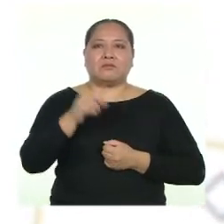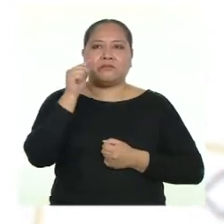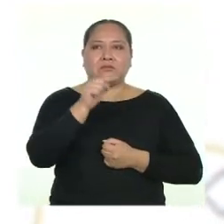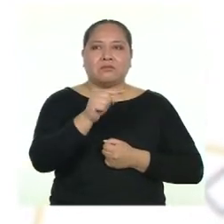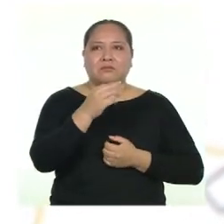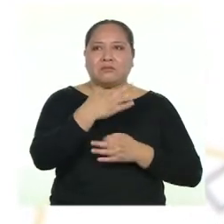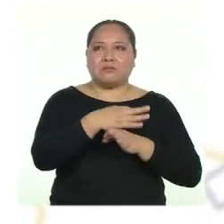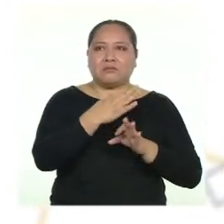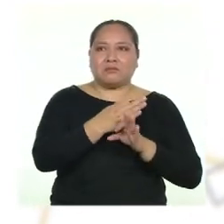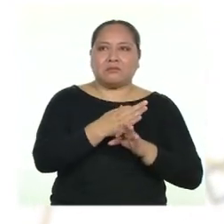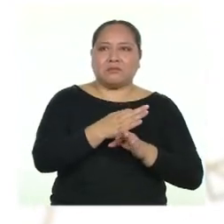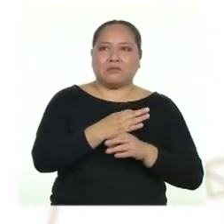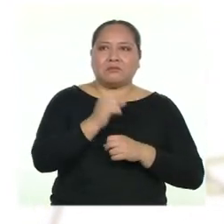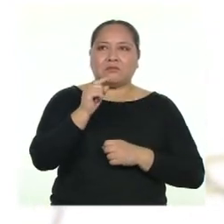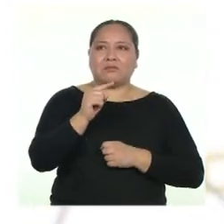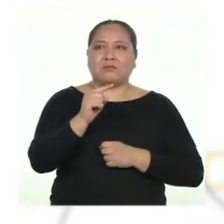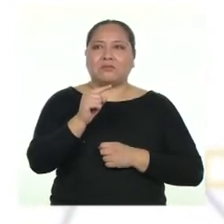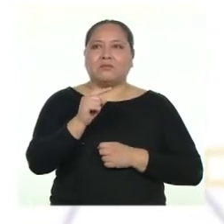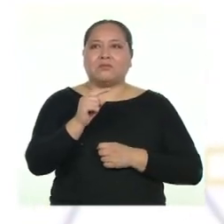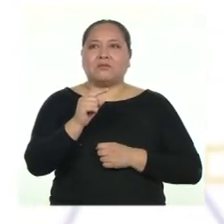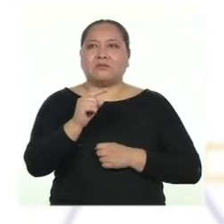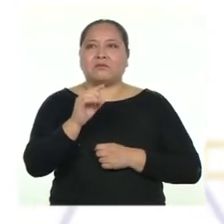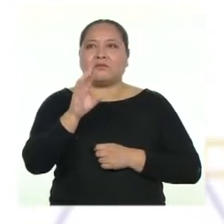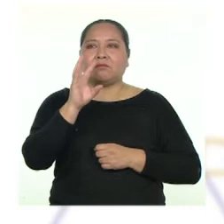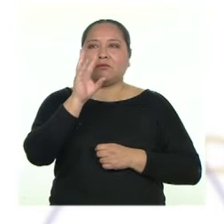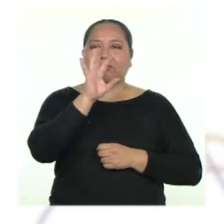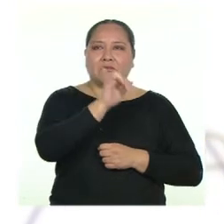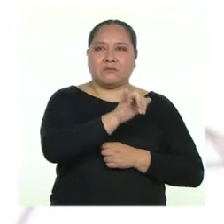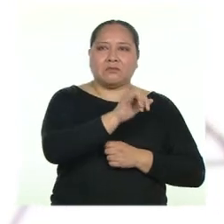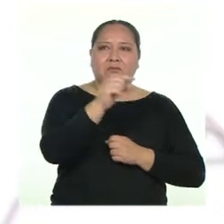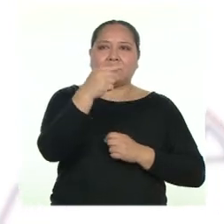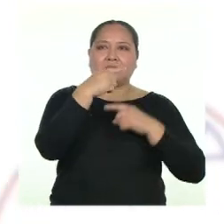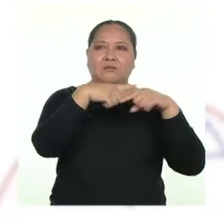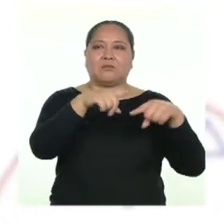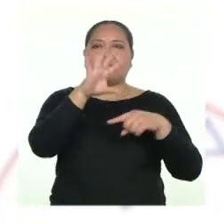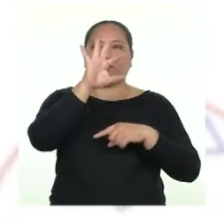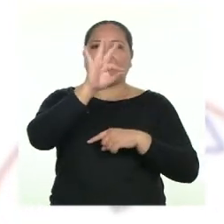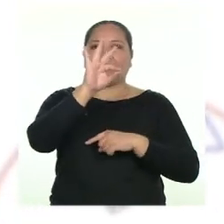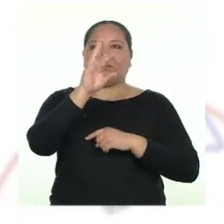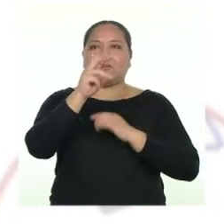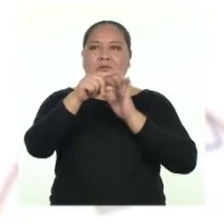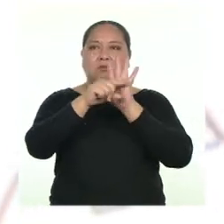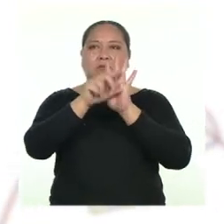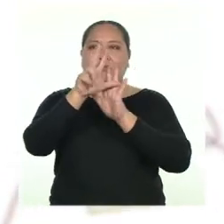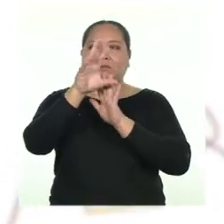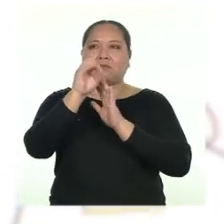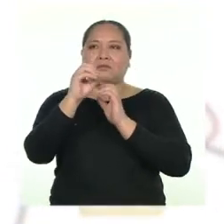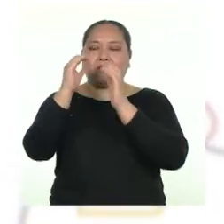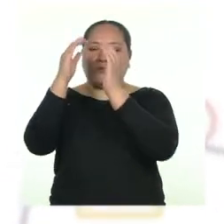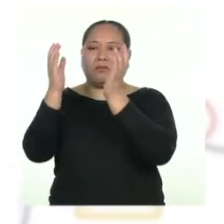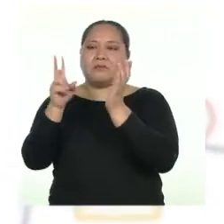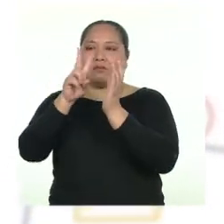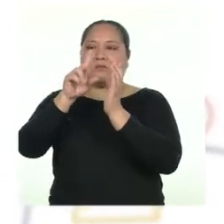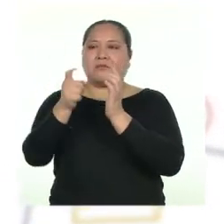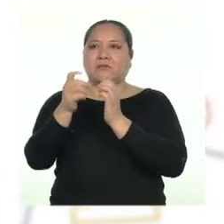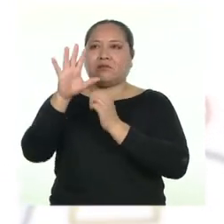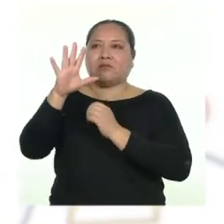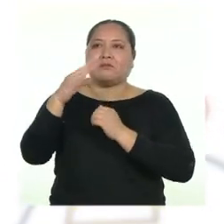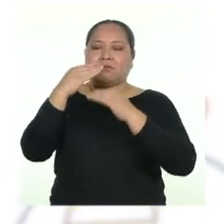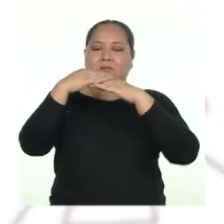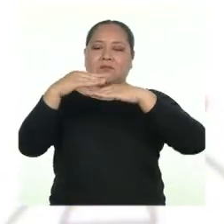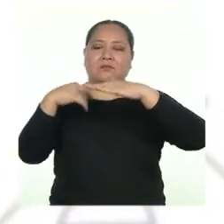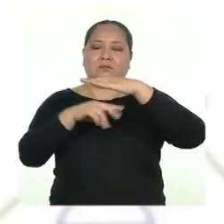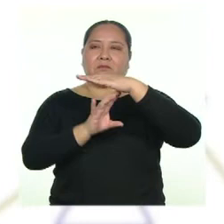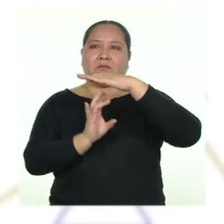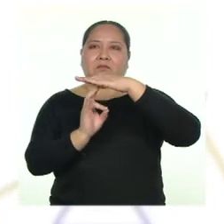ese sentido, tenemos que y equivale a 96 menos 30 por 2,5